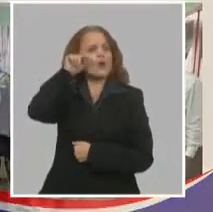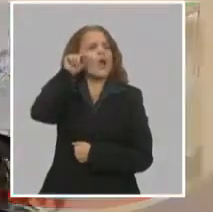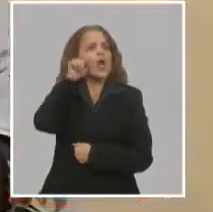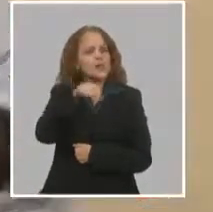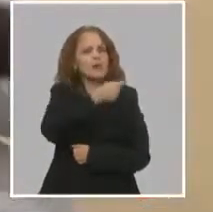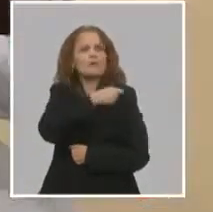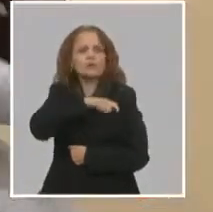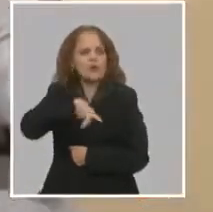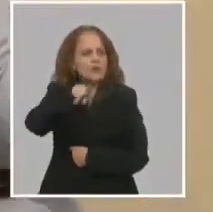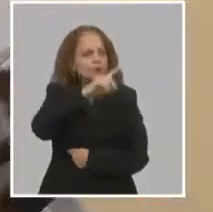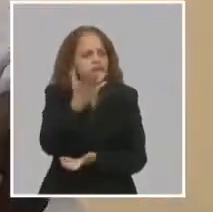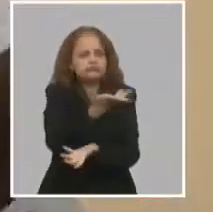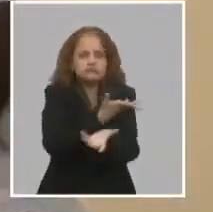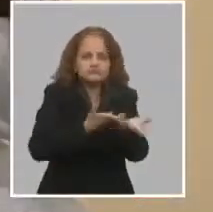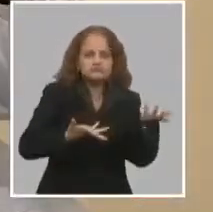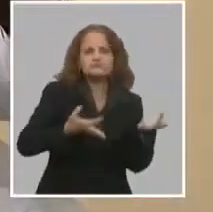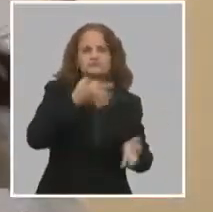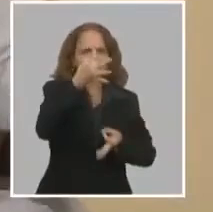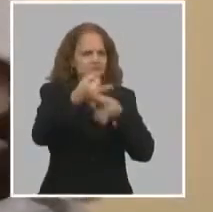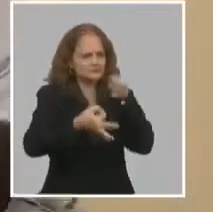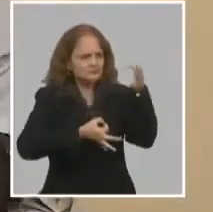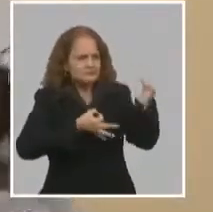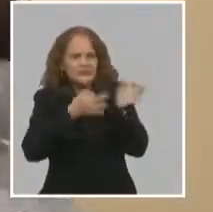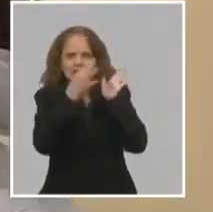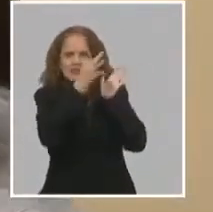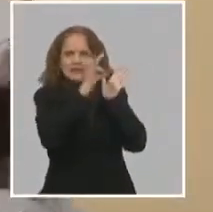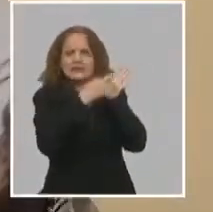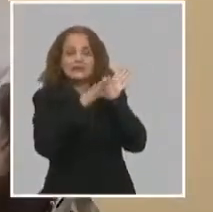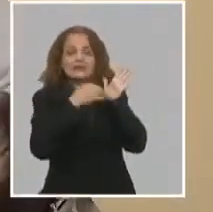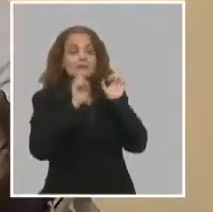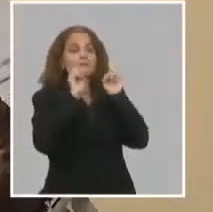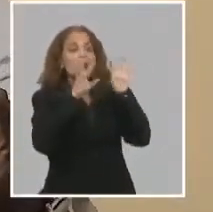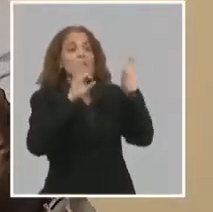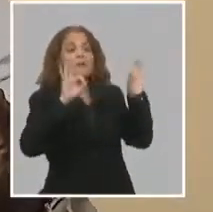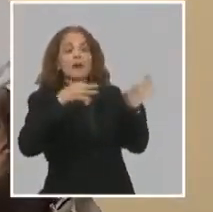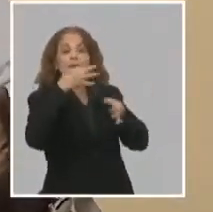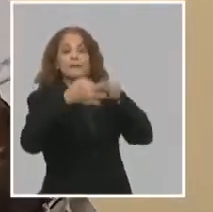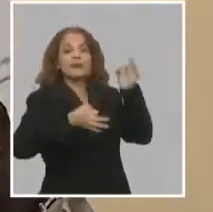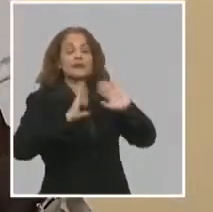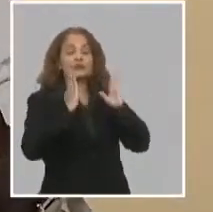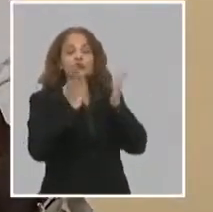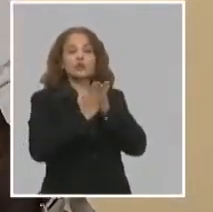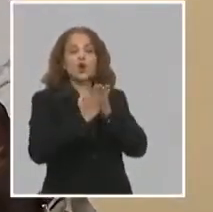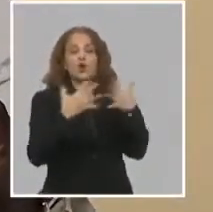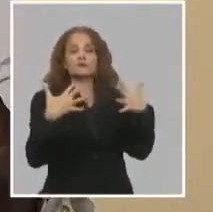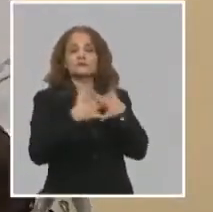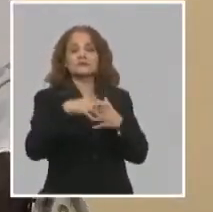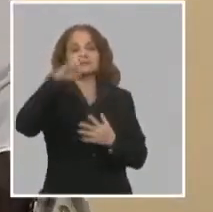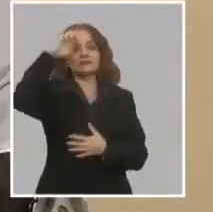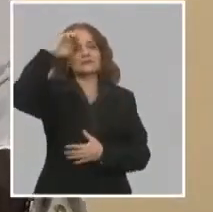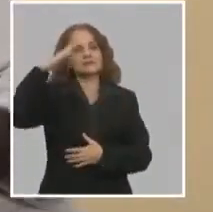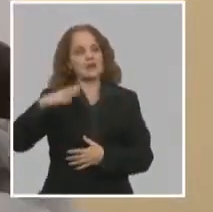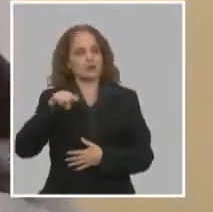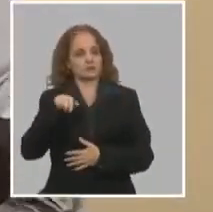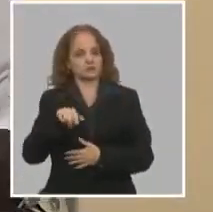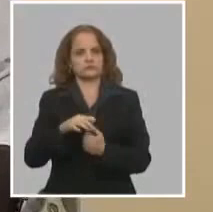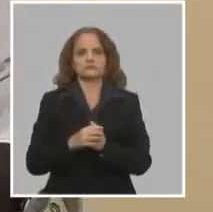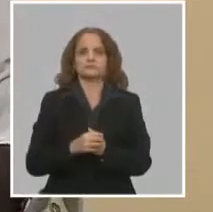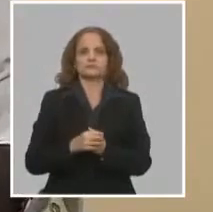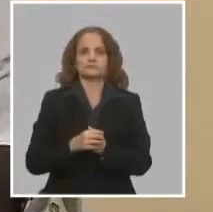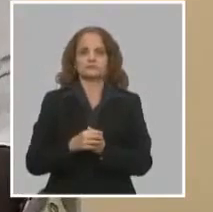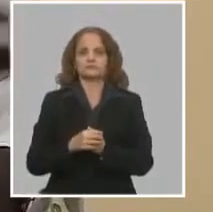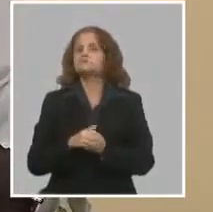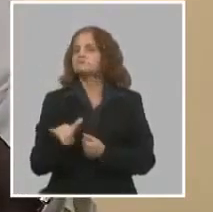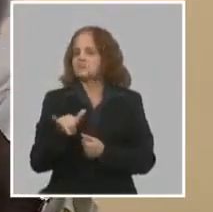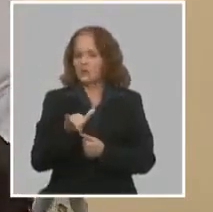población, hablándole, explicándole, promocionando salud. Pero no solo eso, que también se ve hasta que